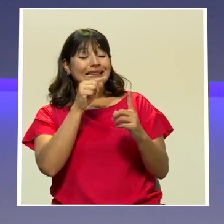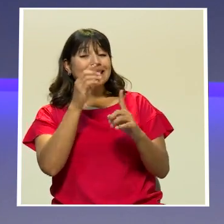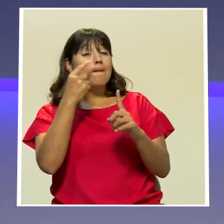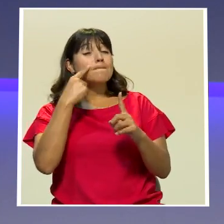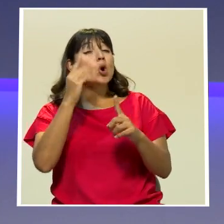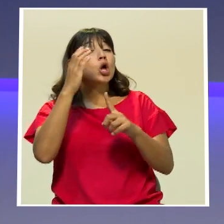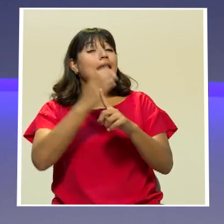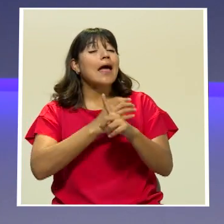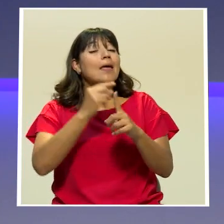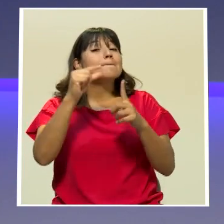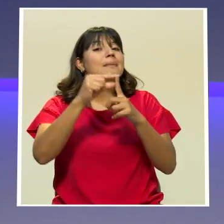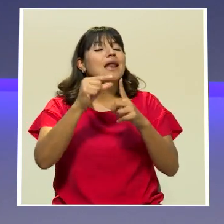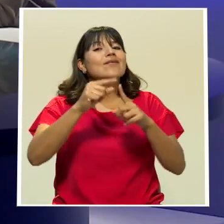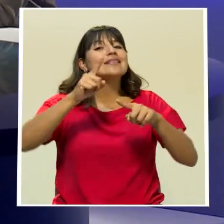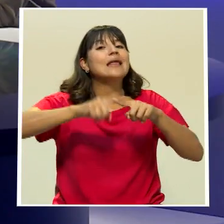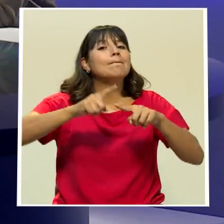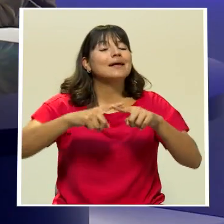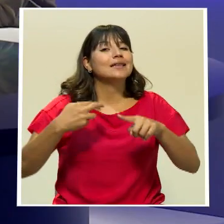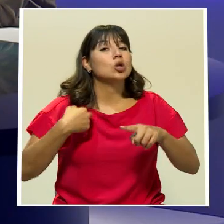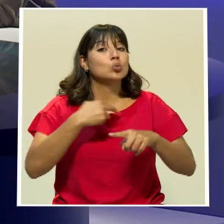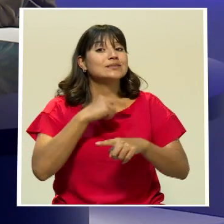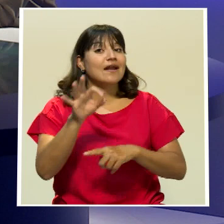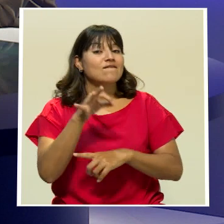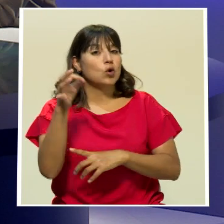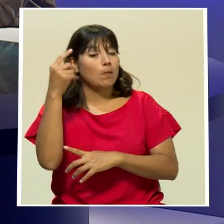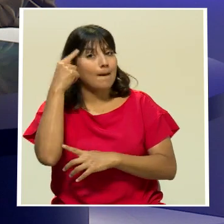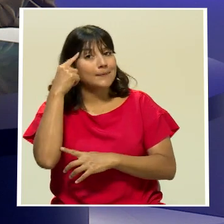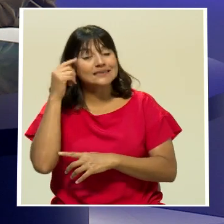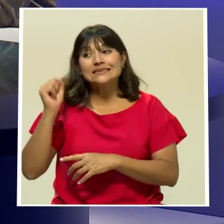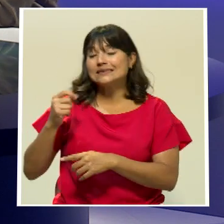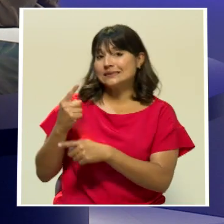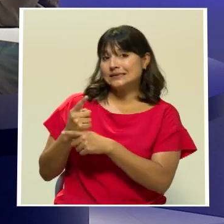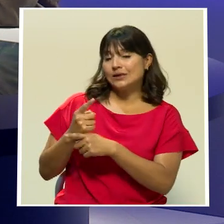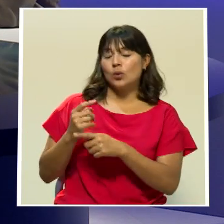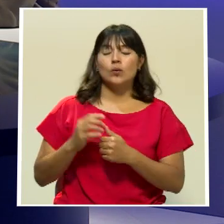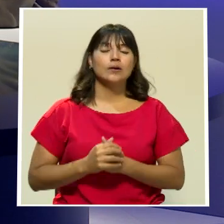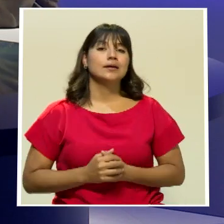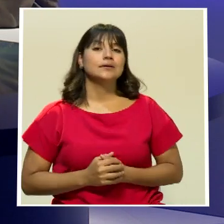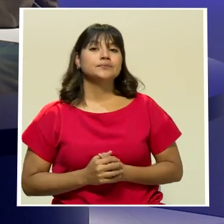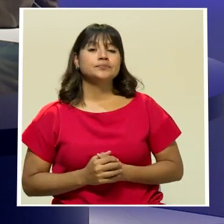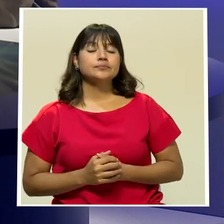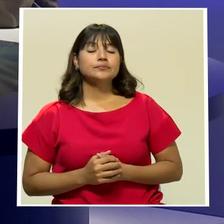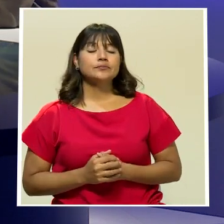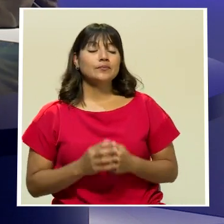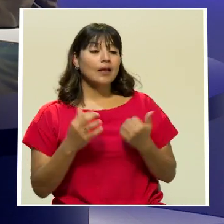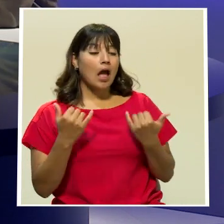la manera en que pensamos. Así es. En esta marea